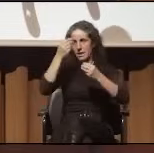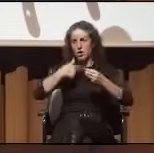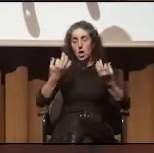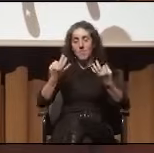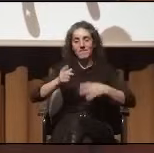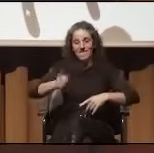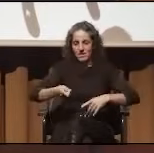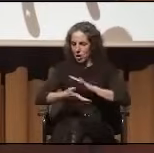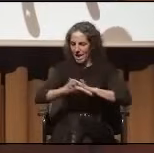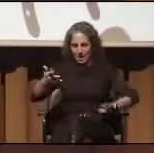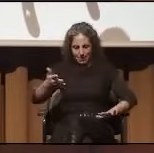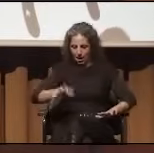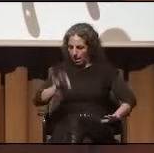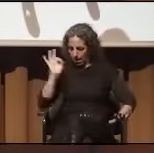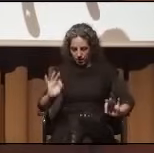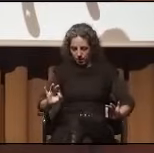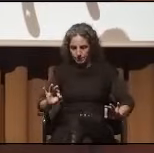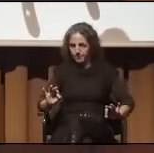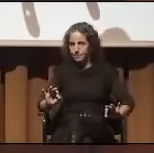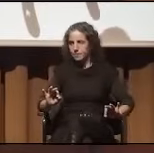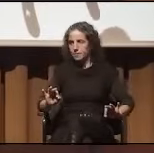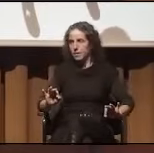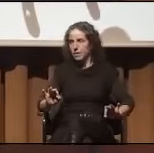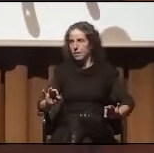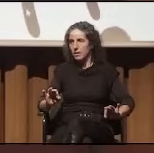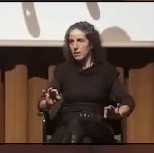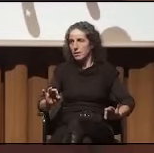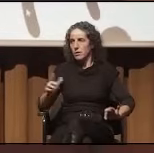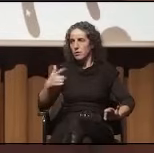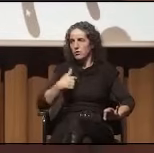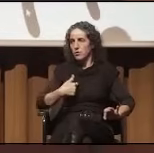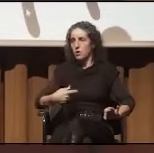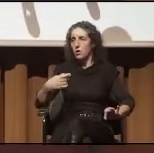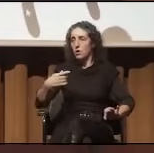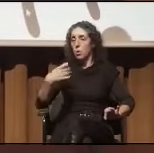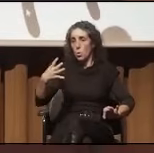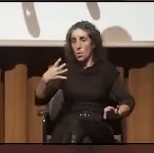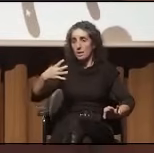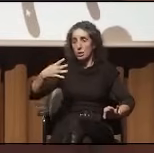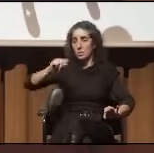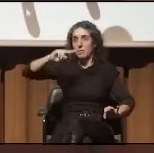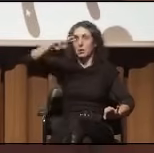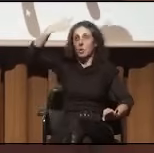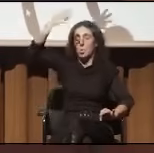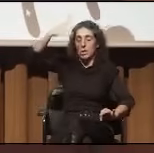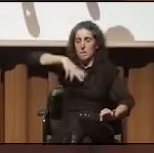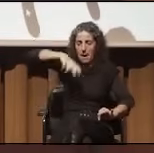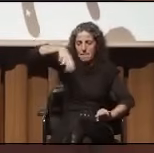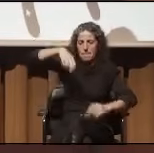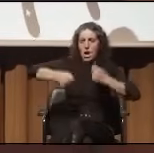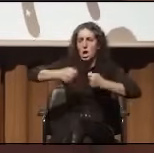rápida. Voy a subir los 4 pisos corriendo, y si tengo un infarto voy a morir,